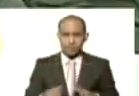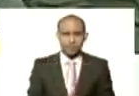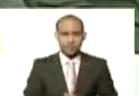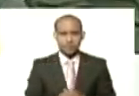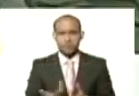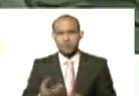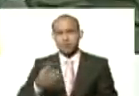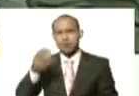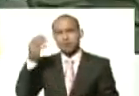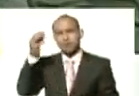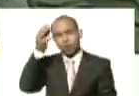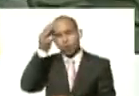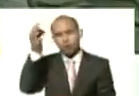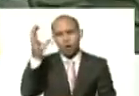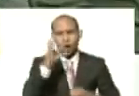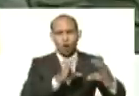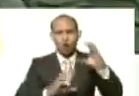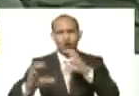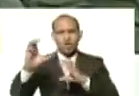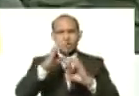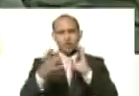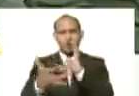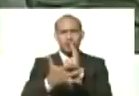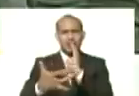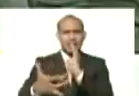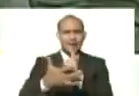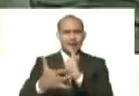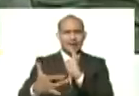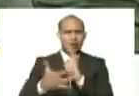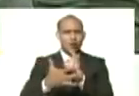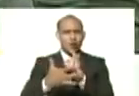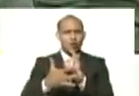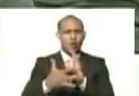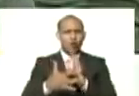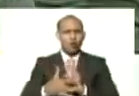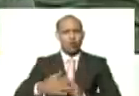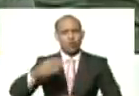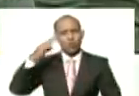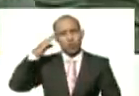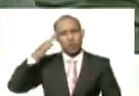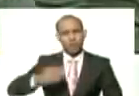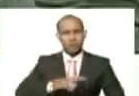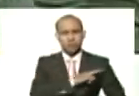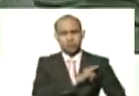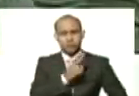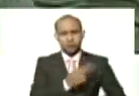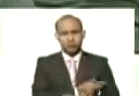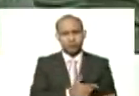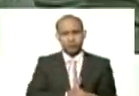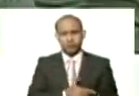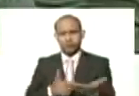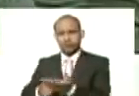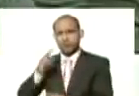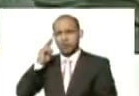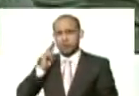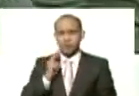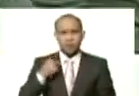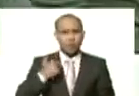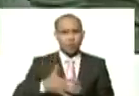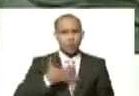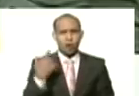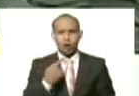el Consejo Científico y Tecnológico de la Fuerza Armada Nacional Bolivariana. Yo debo decir